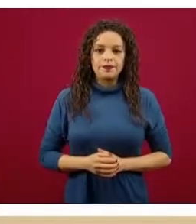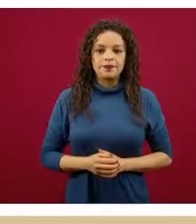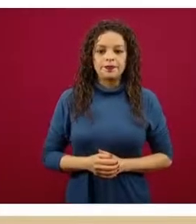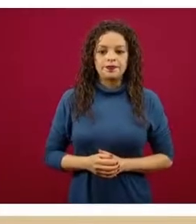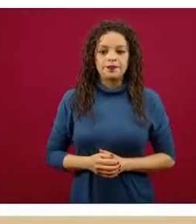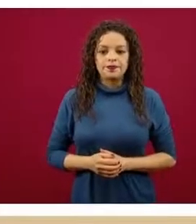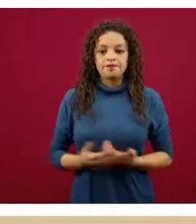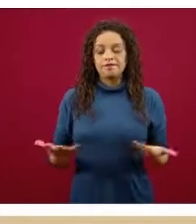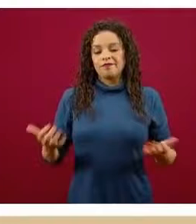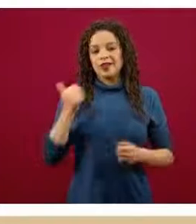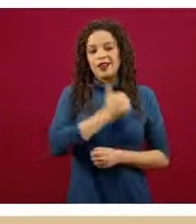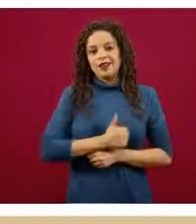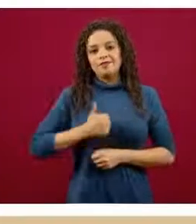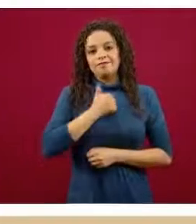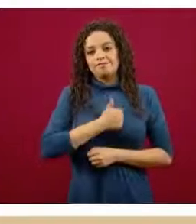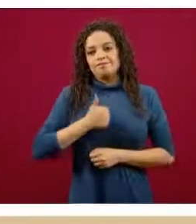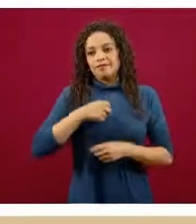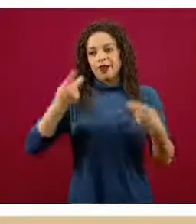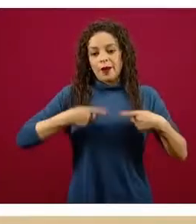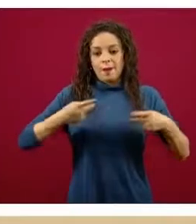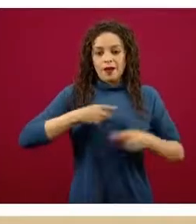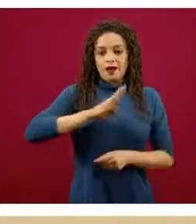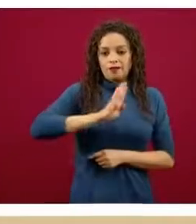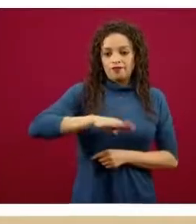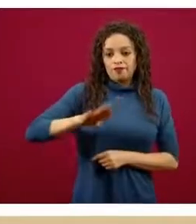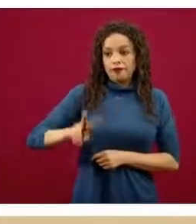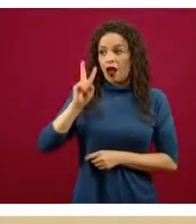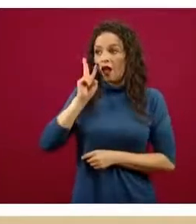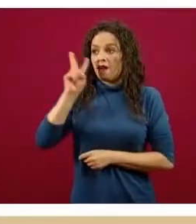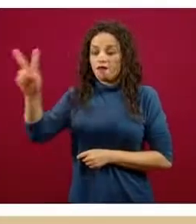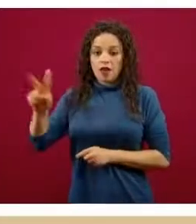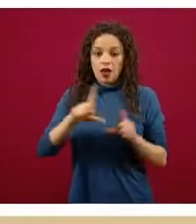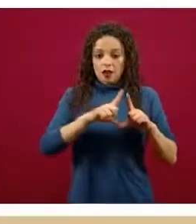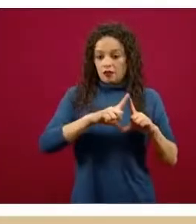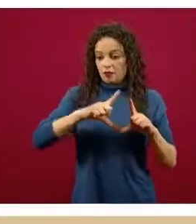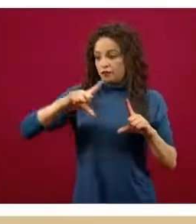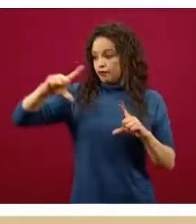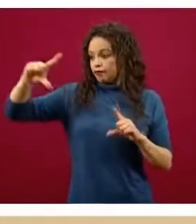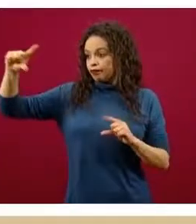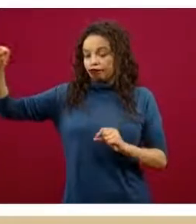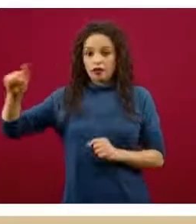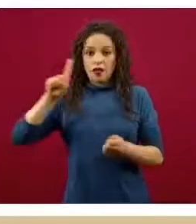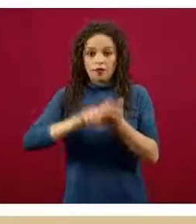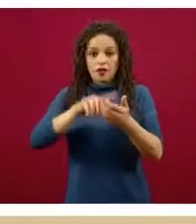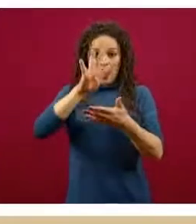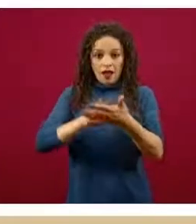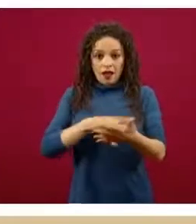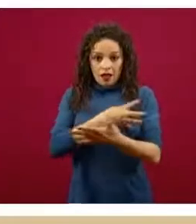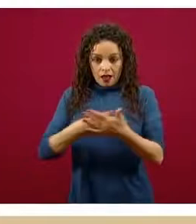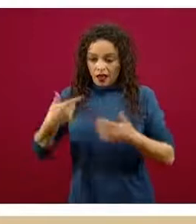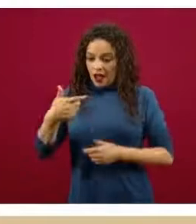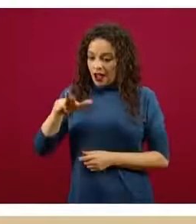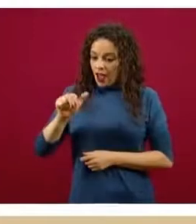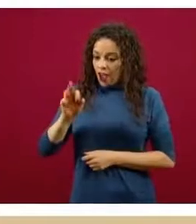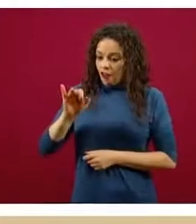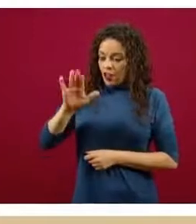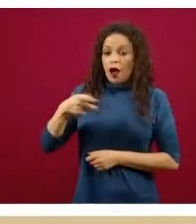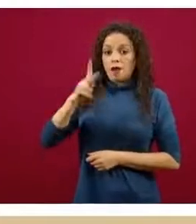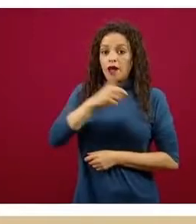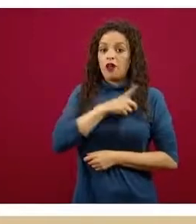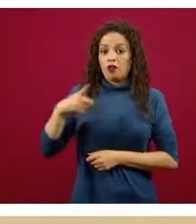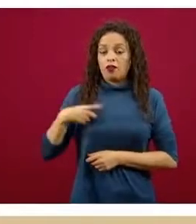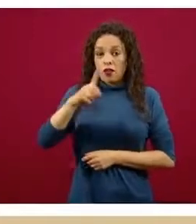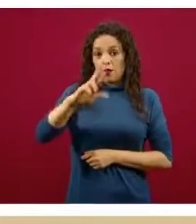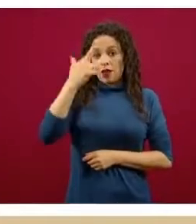Las lamentables defunciones, que aquí se ve como una gráfica, pero que no hay que olvidar, siempre hay que recordar que detrás de cada uno